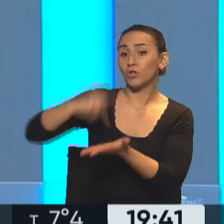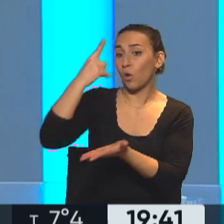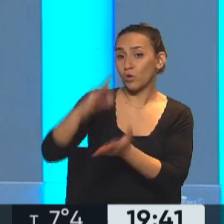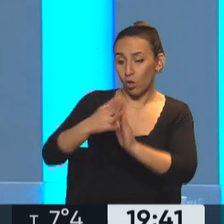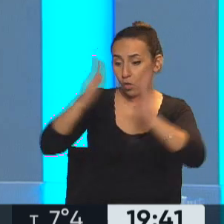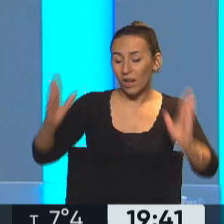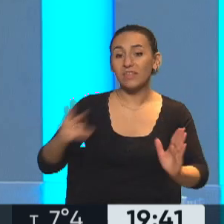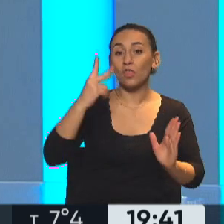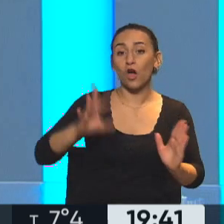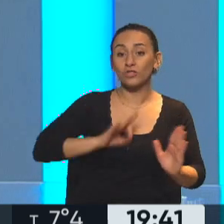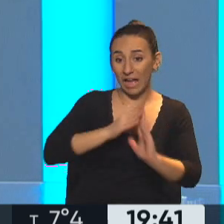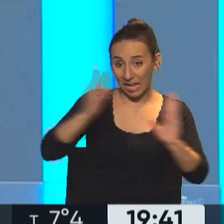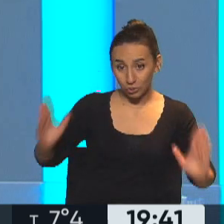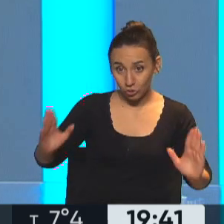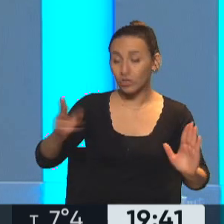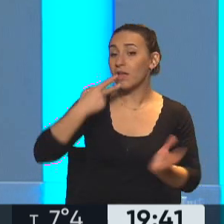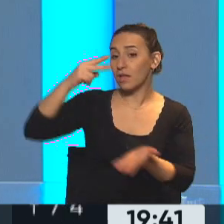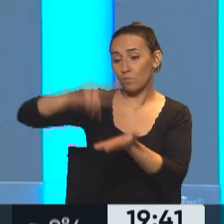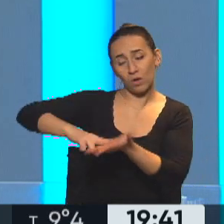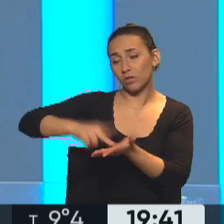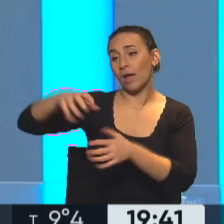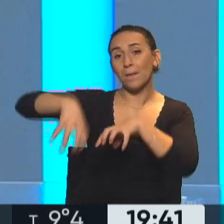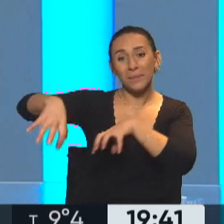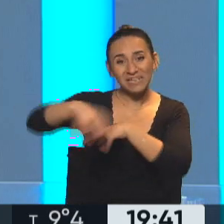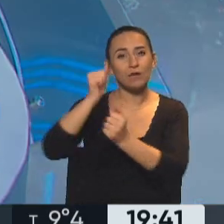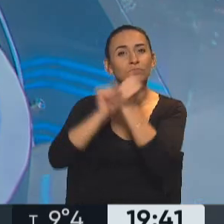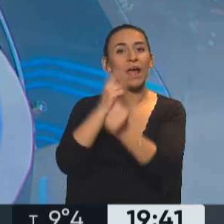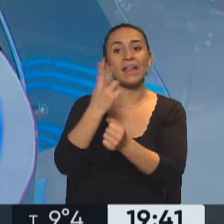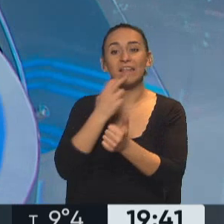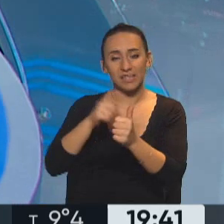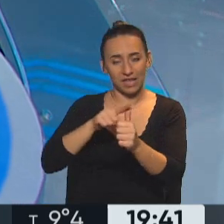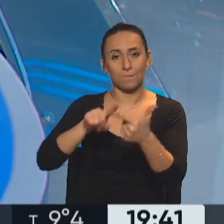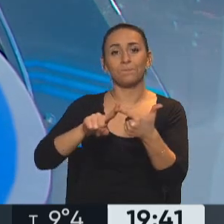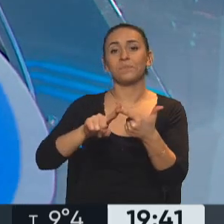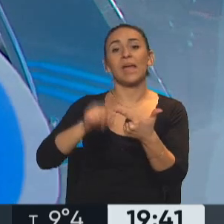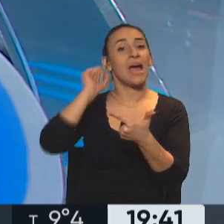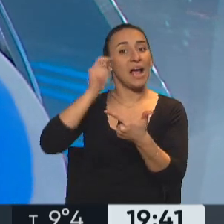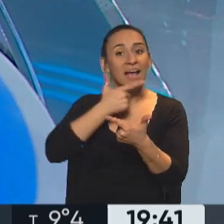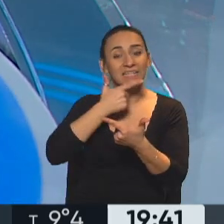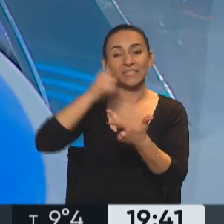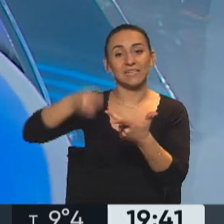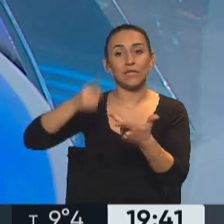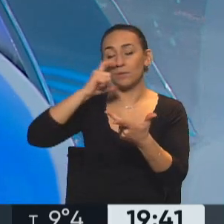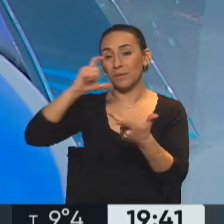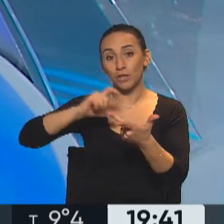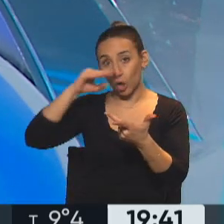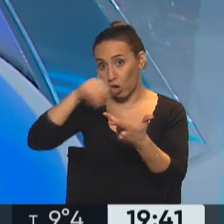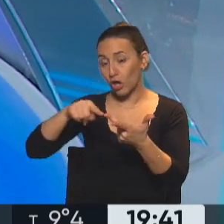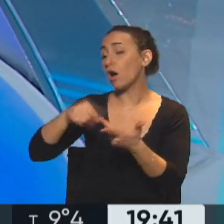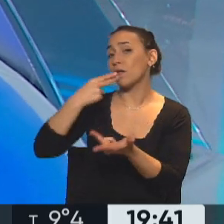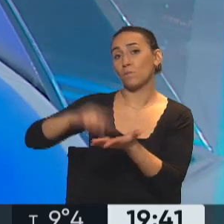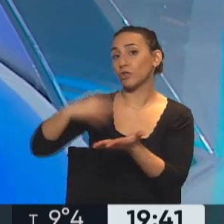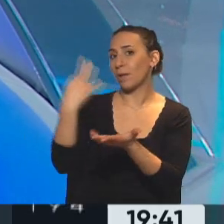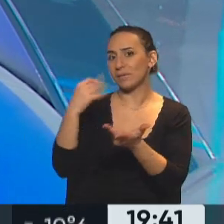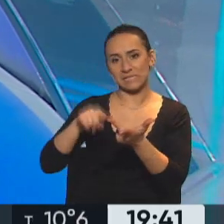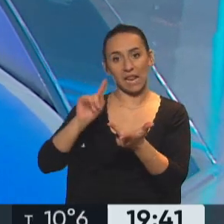2 años a las empresas energéticas, estamos hablando de electricidad, de gas y de petróleo, y también a las